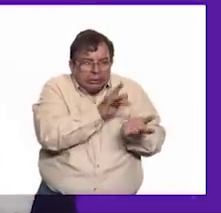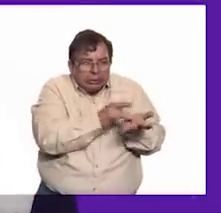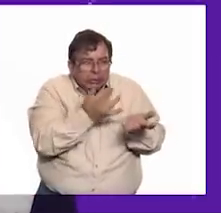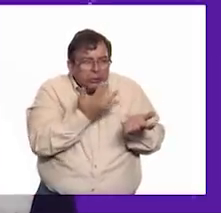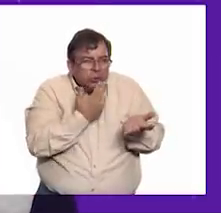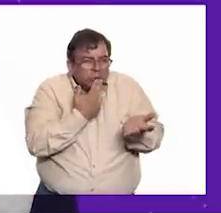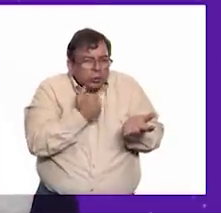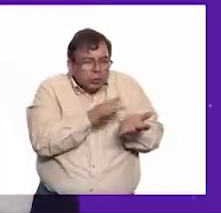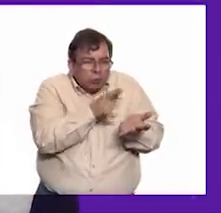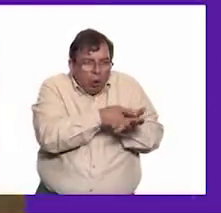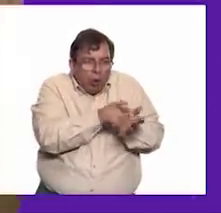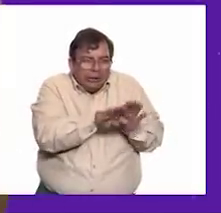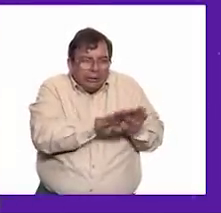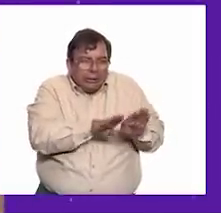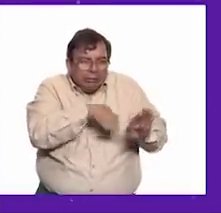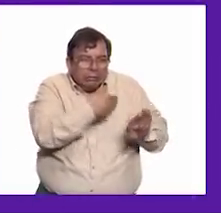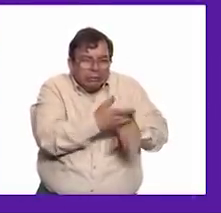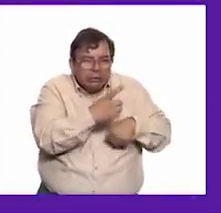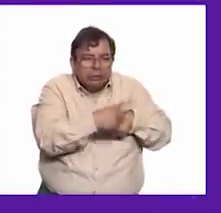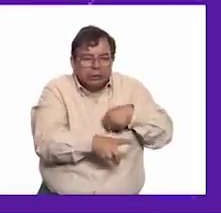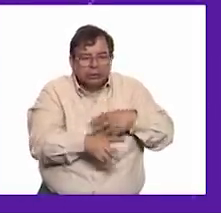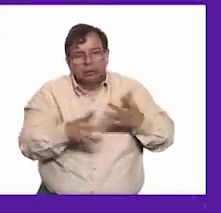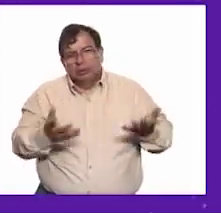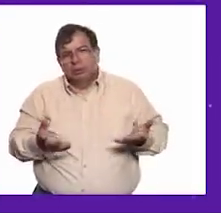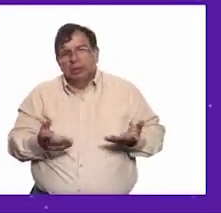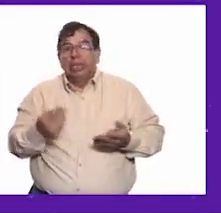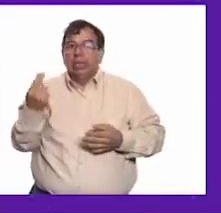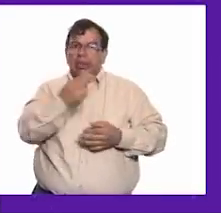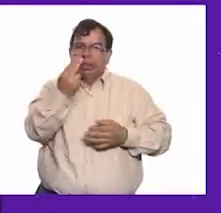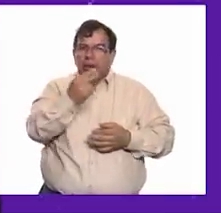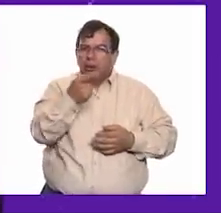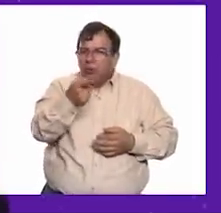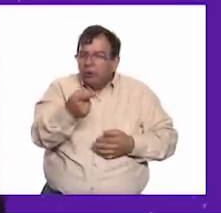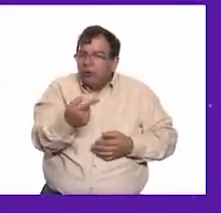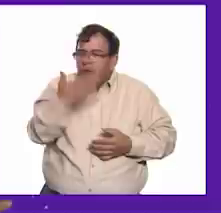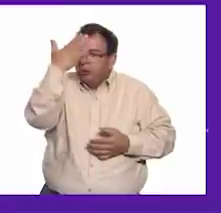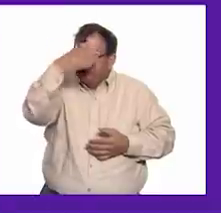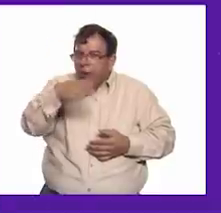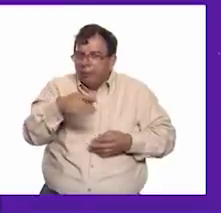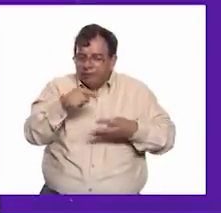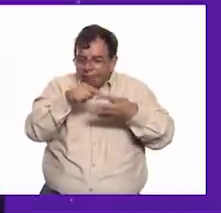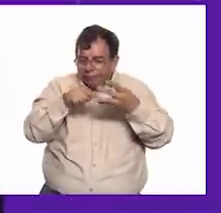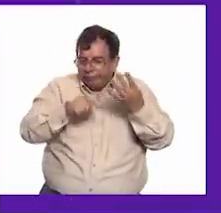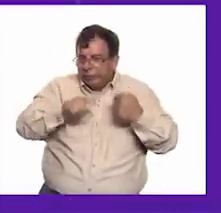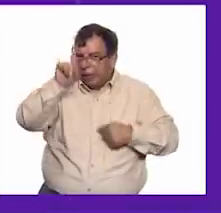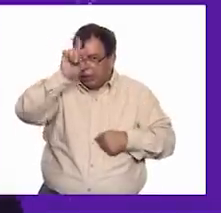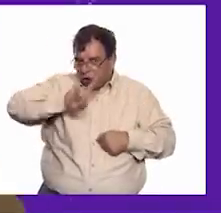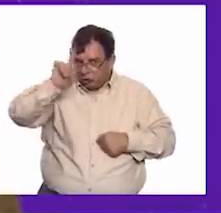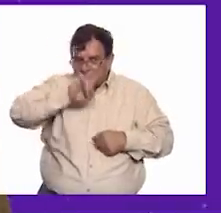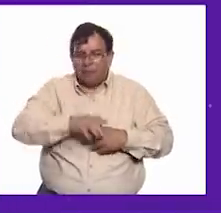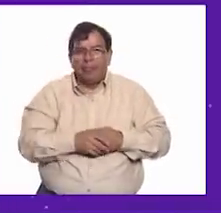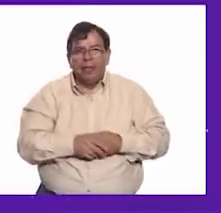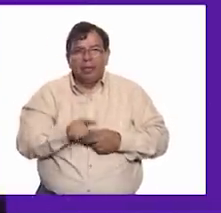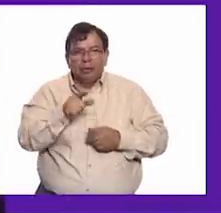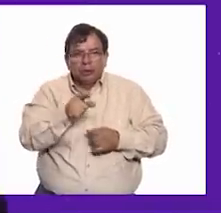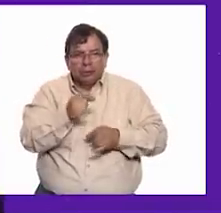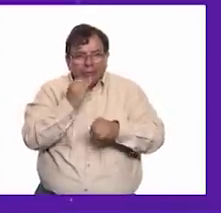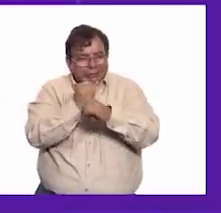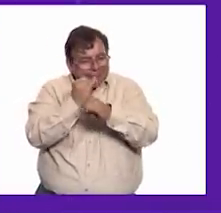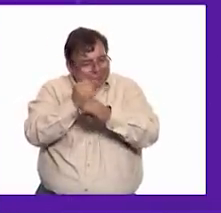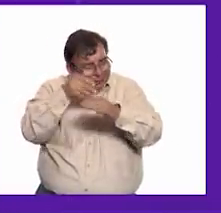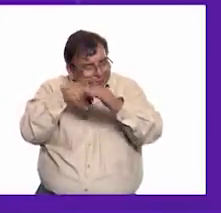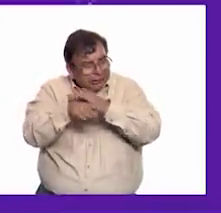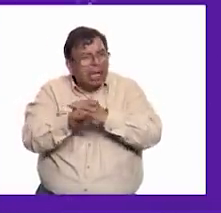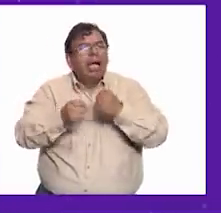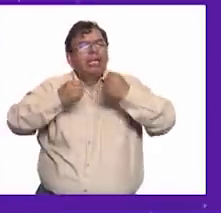o intentar hacerte daño. Por lo tanto, es necesario que tomes en cuenta las siguientes recomendaciones para navegar de forma